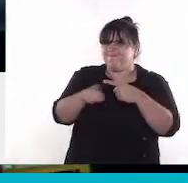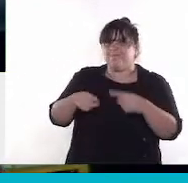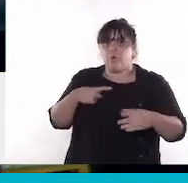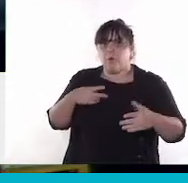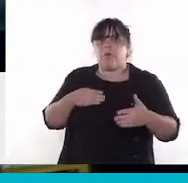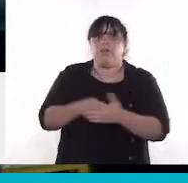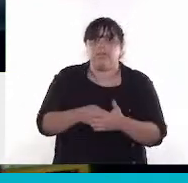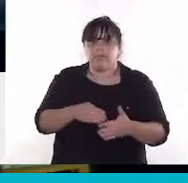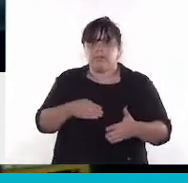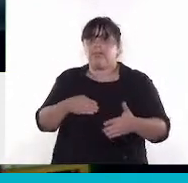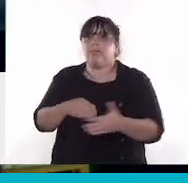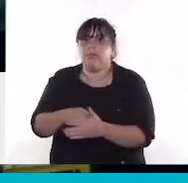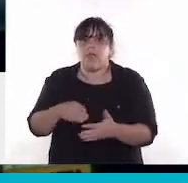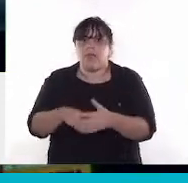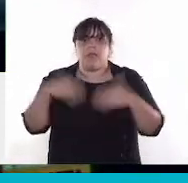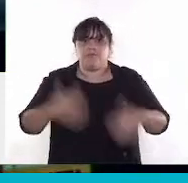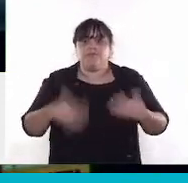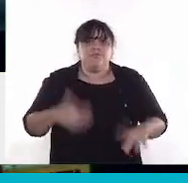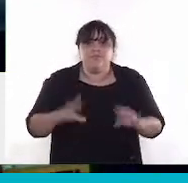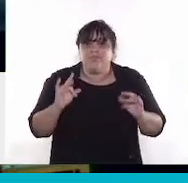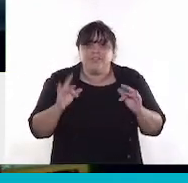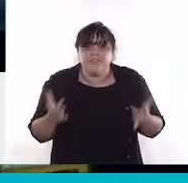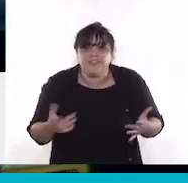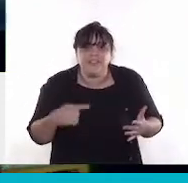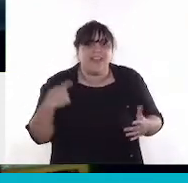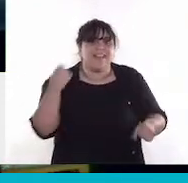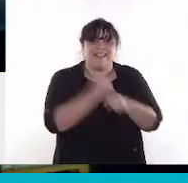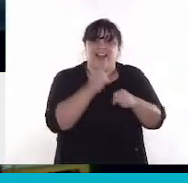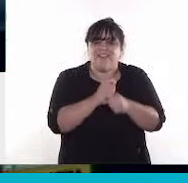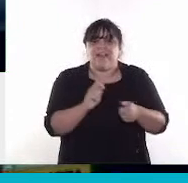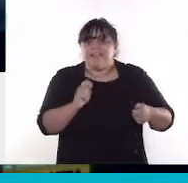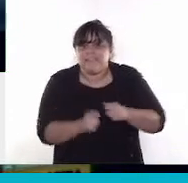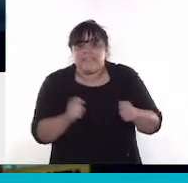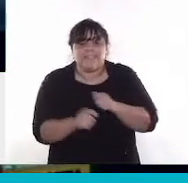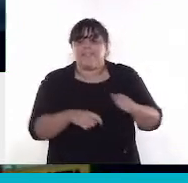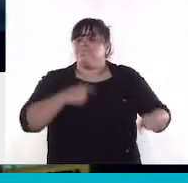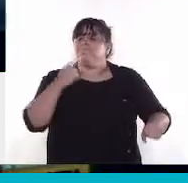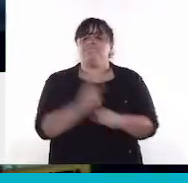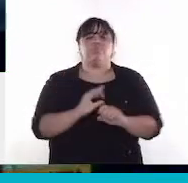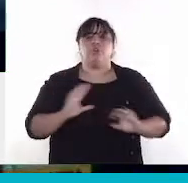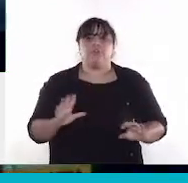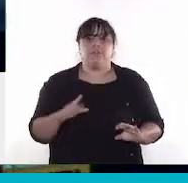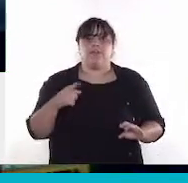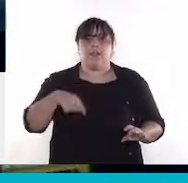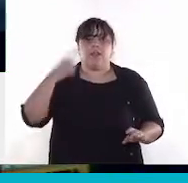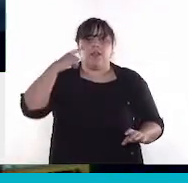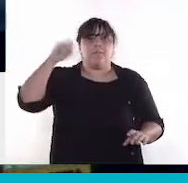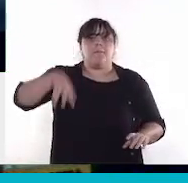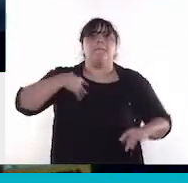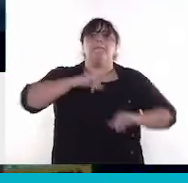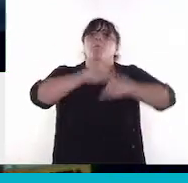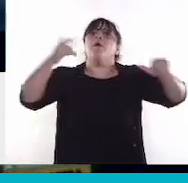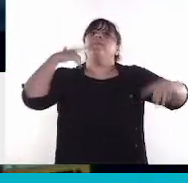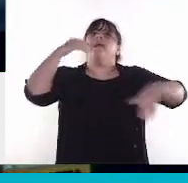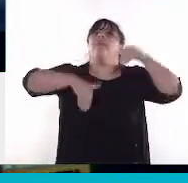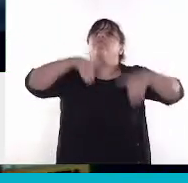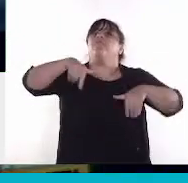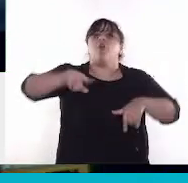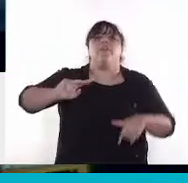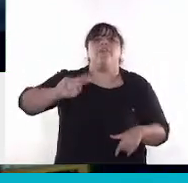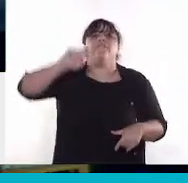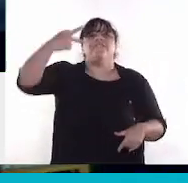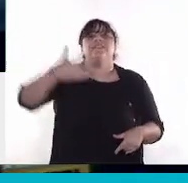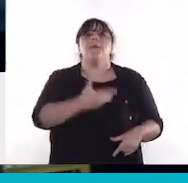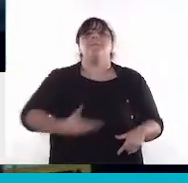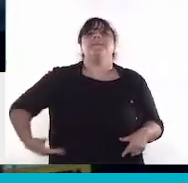proyecto neoliberal en Argentina. Lo imposible. Una estrategia electoral de quien es hoy vicepresidenta de todos los